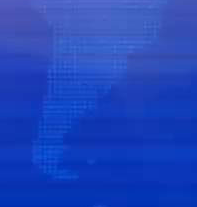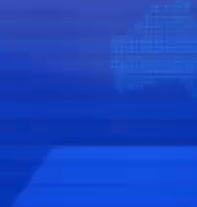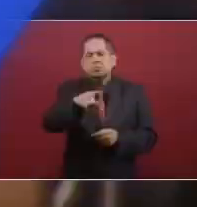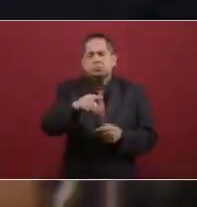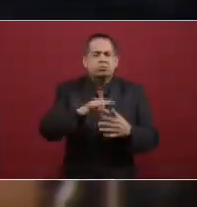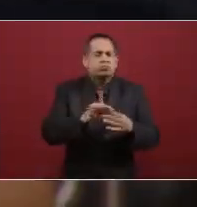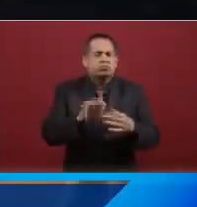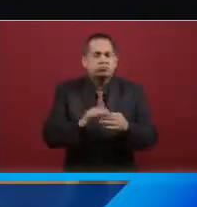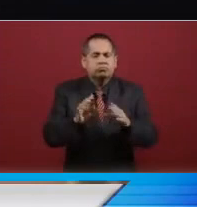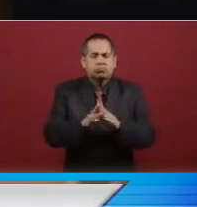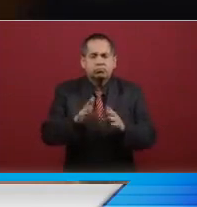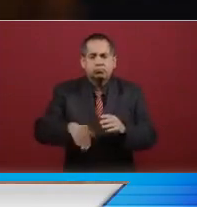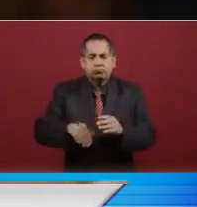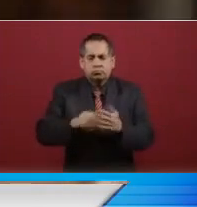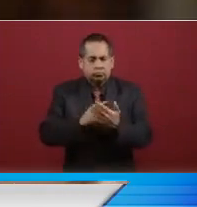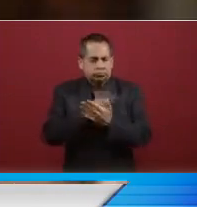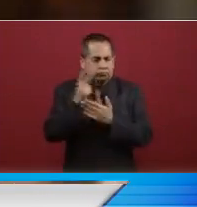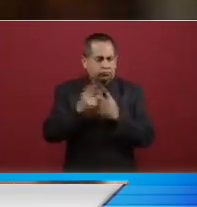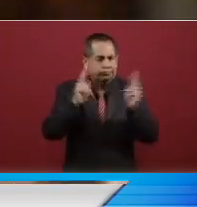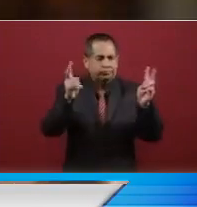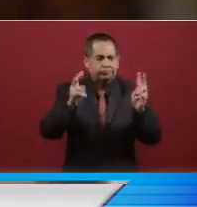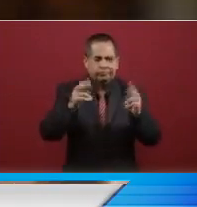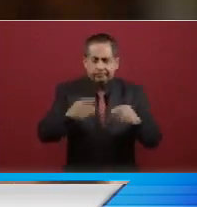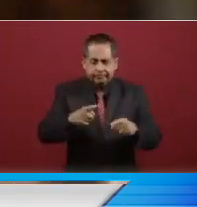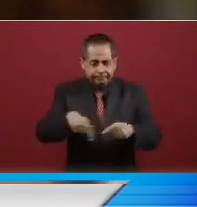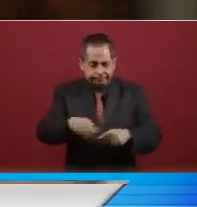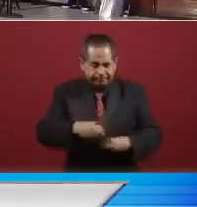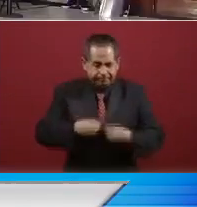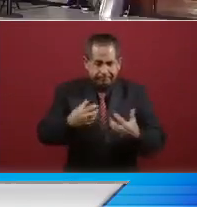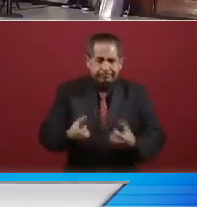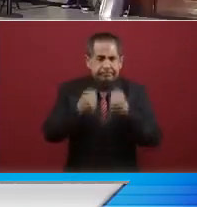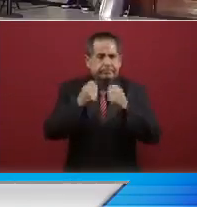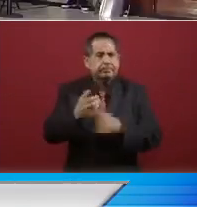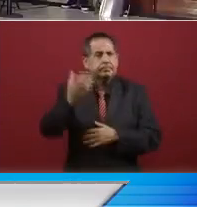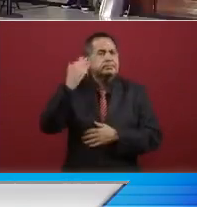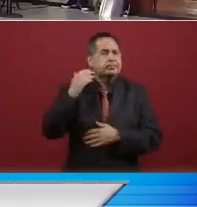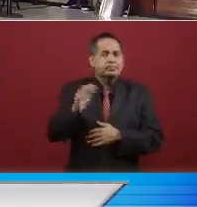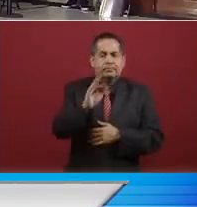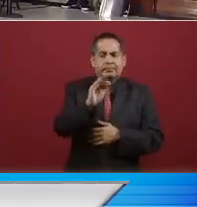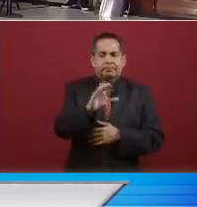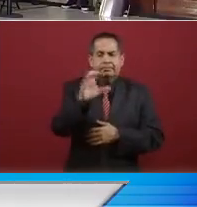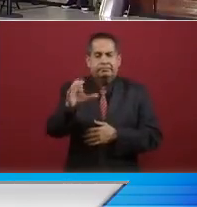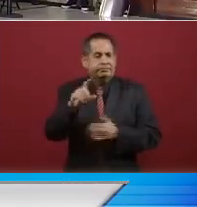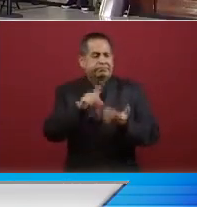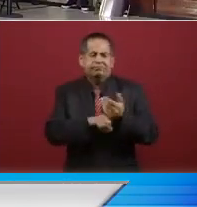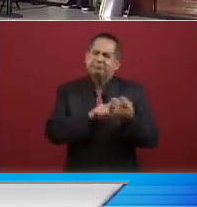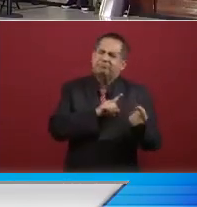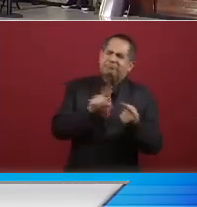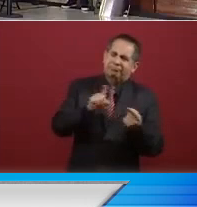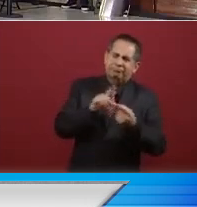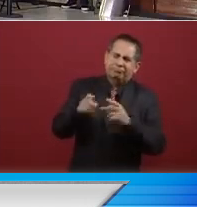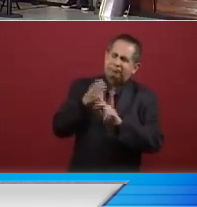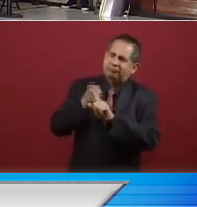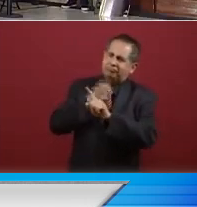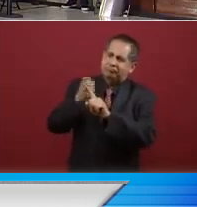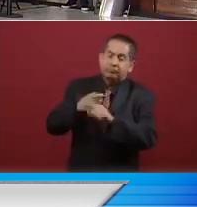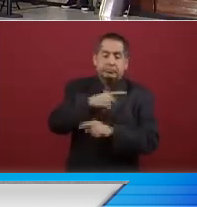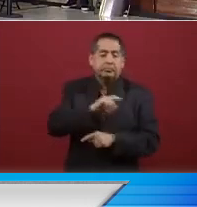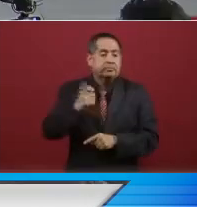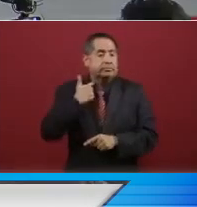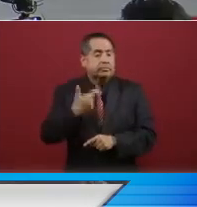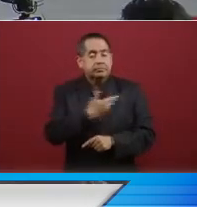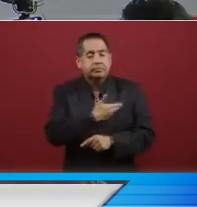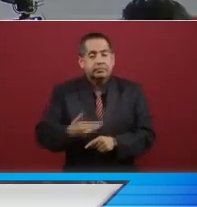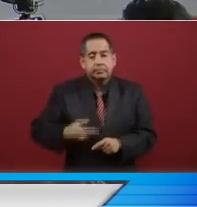Sí. Críticas de la oposición. Felipe Calderón es uno de sus principales críticos. El expresidente acaba de comentar el día de